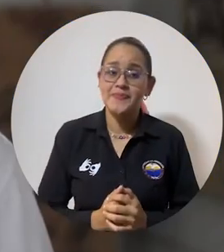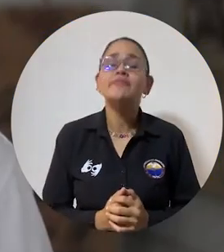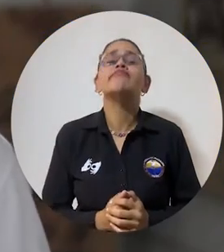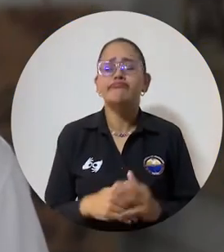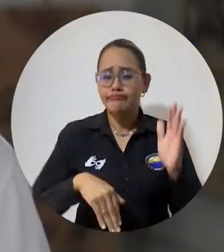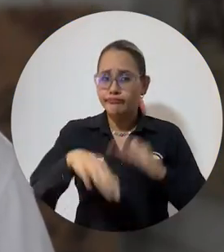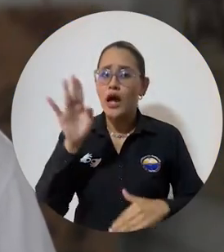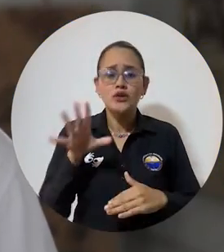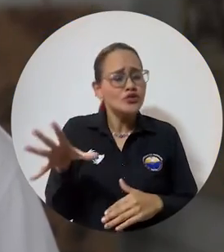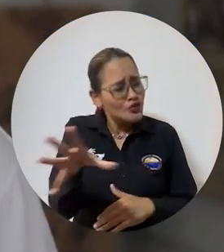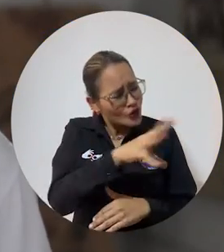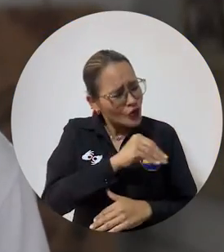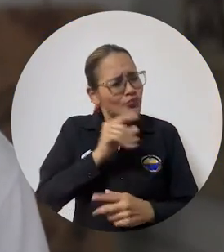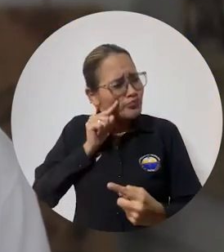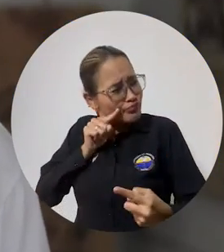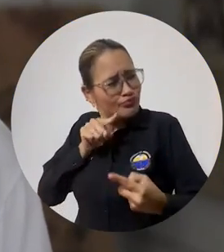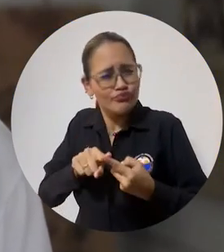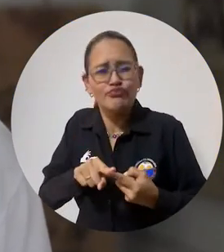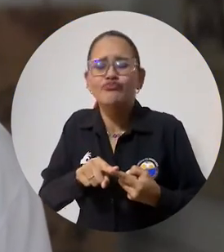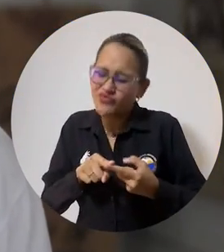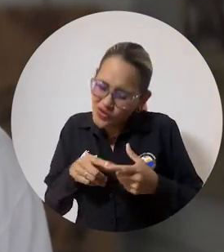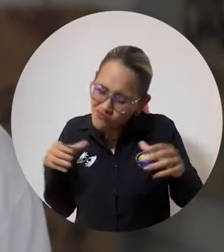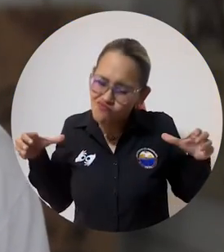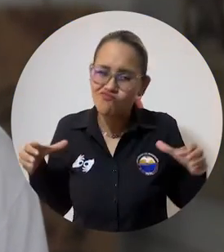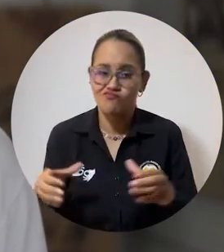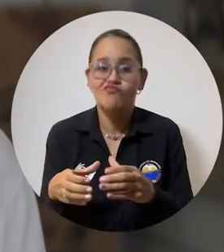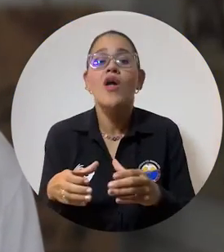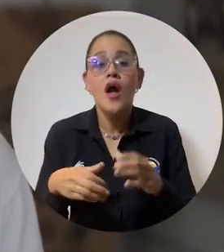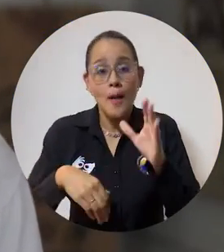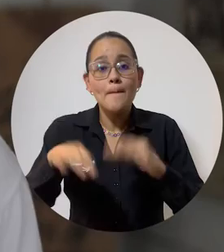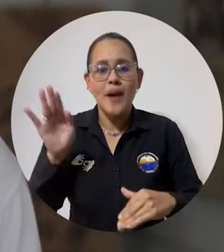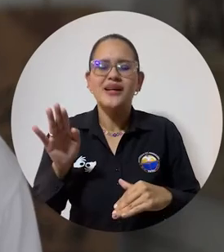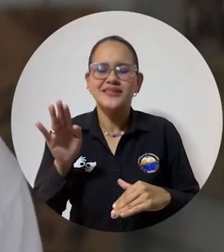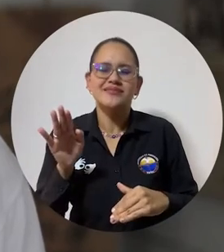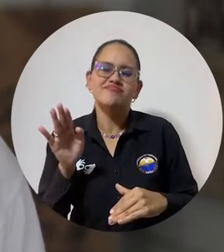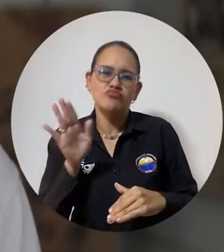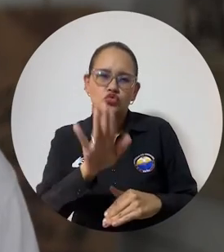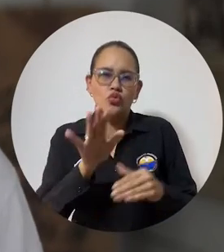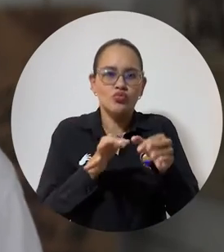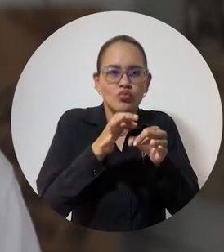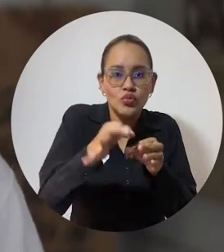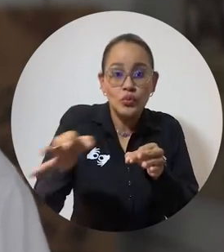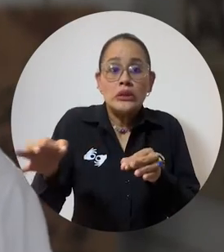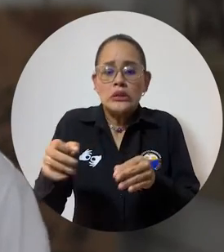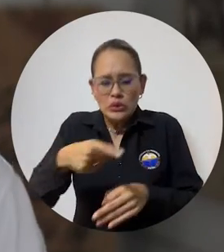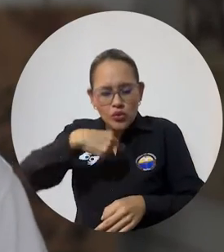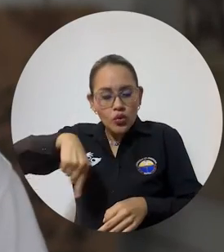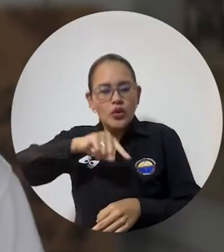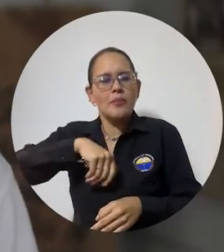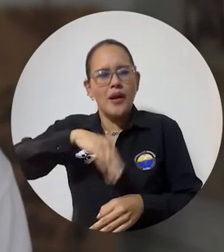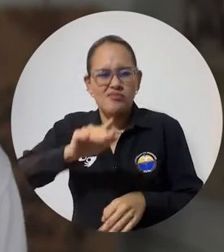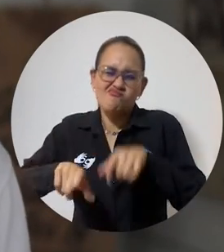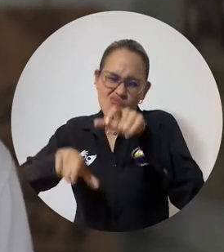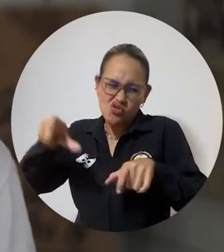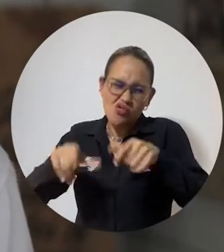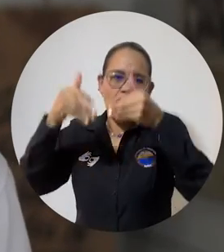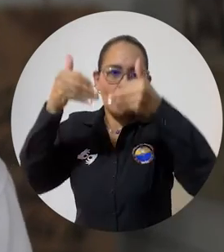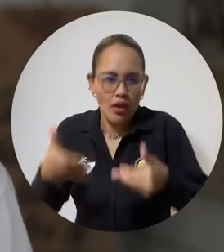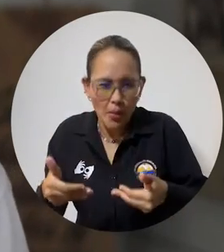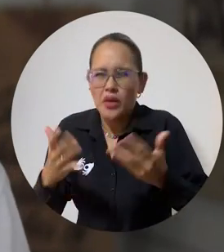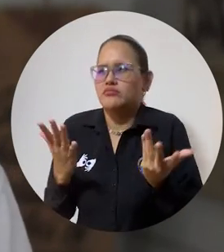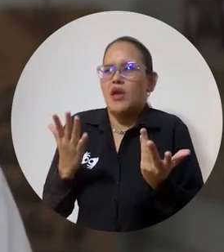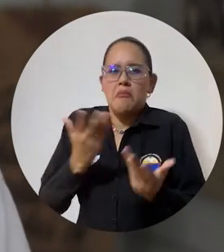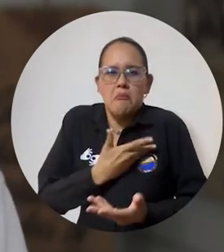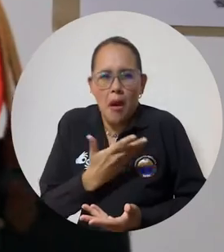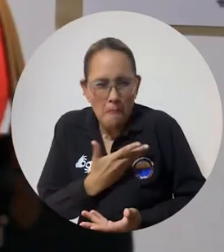compromete a todo el municipio y sobre todo a las personas que nosotros manejamos, como son las personas con discapacidad,